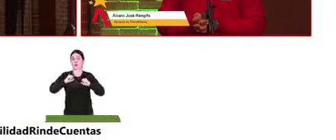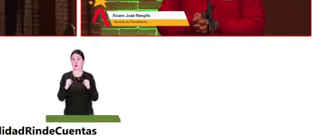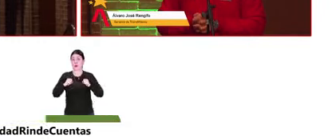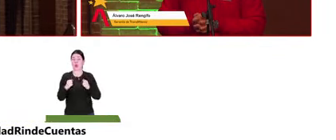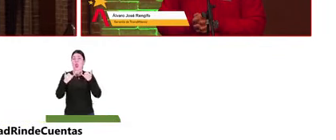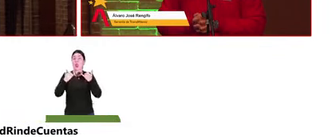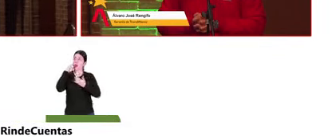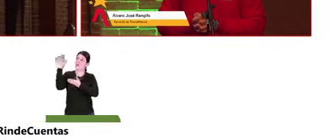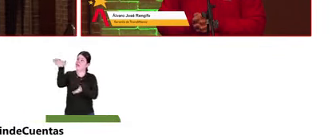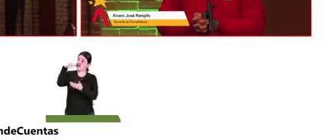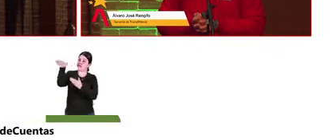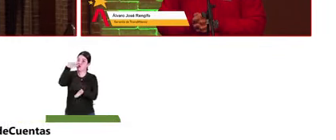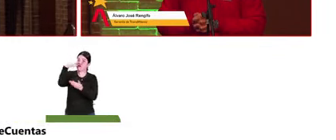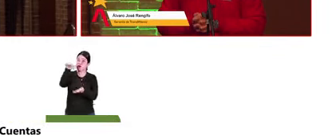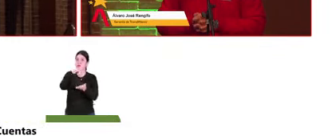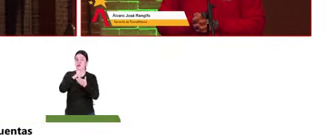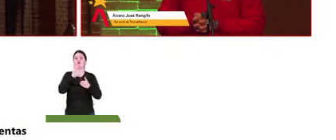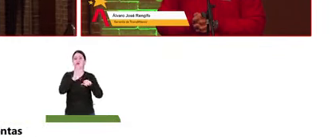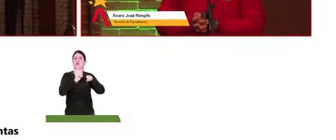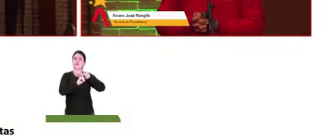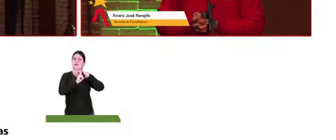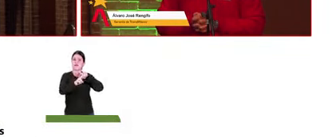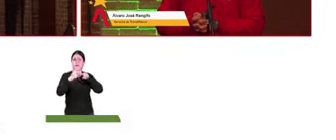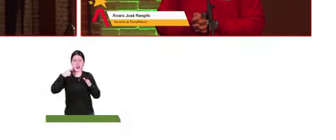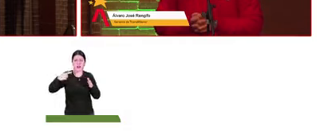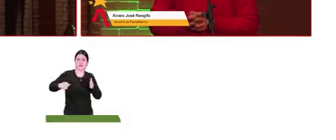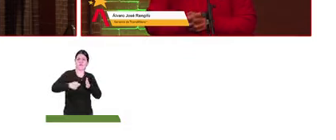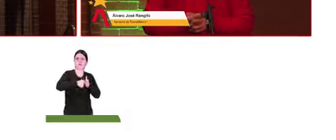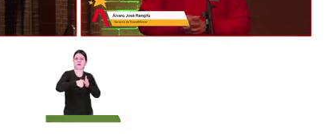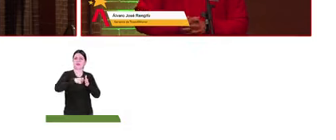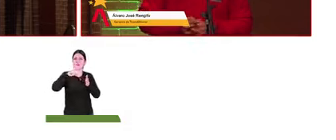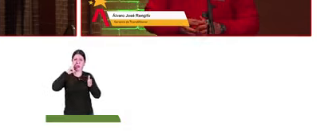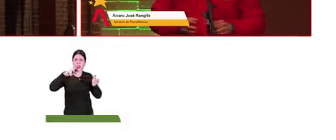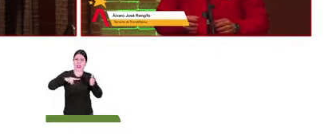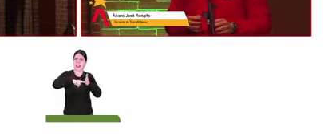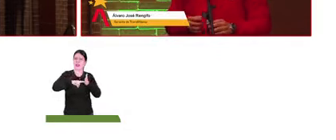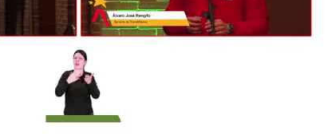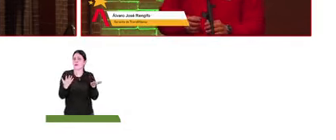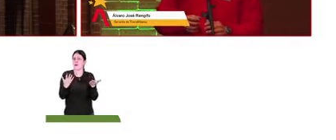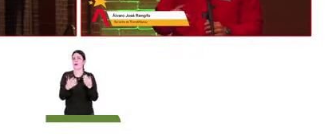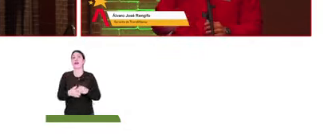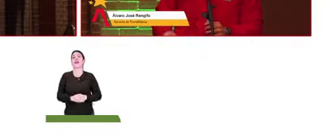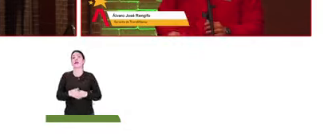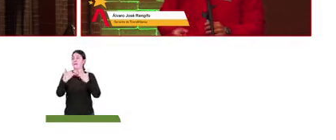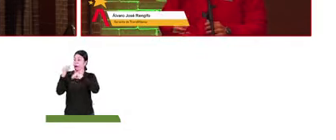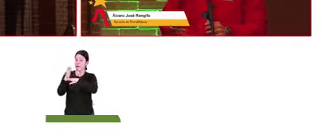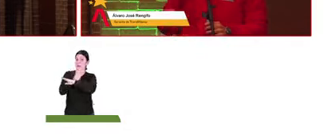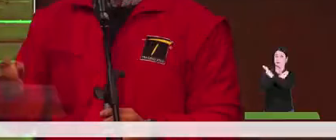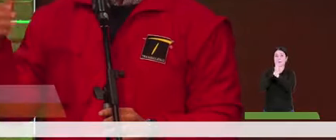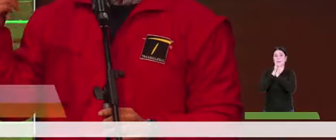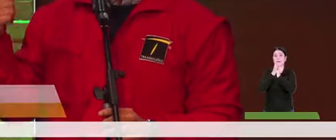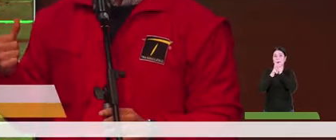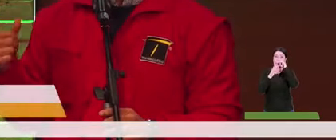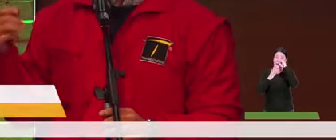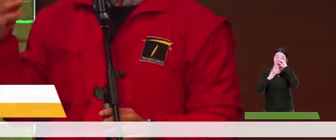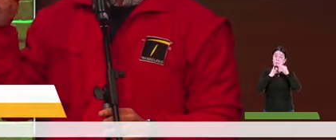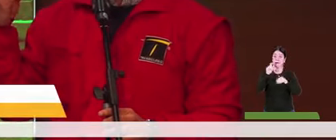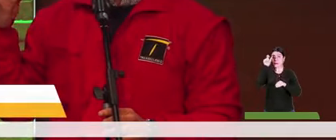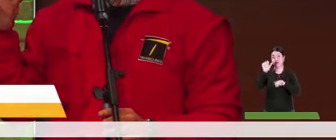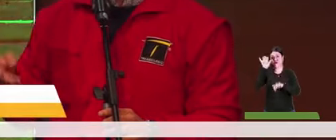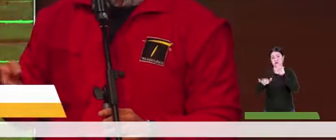eléctricos? ¿Cuántos más van a poner a operar y en qué zonas? Perfecto. Como nos contaba nuestro secretario, desde el año pasado ya